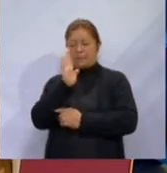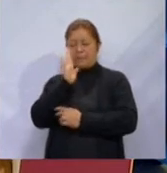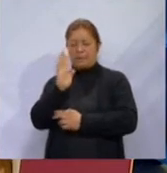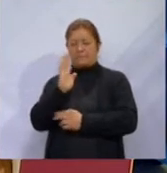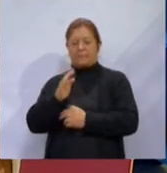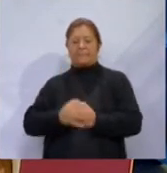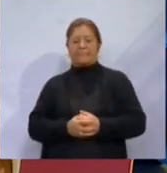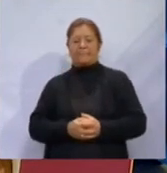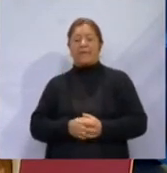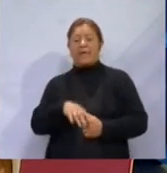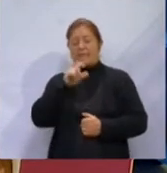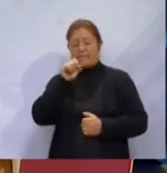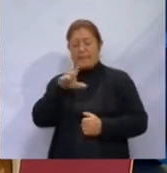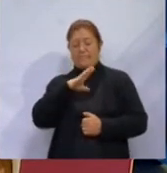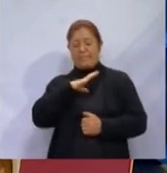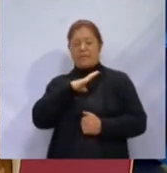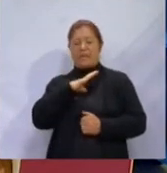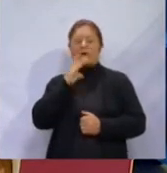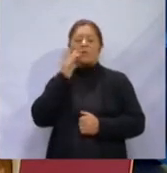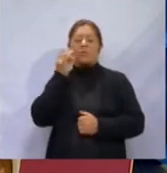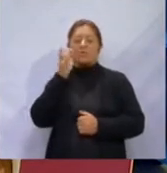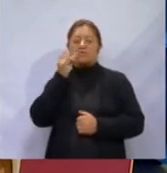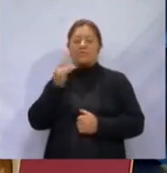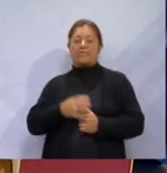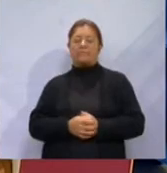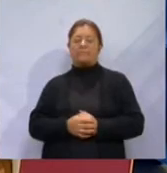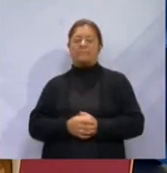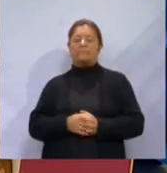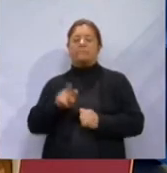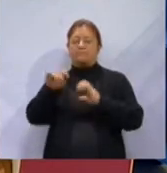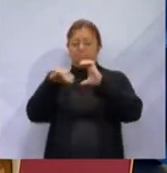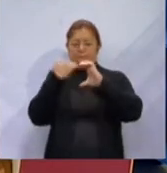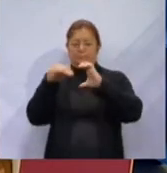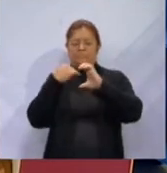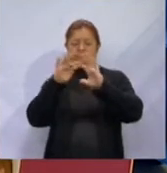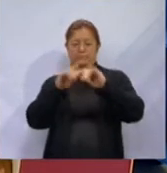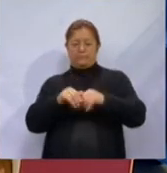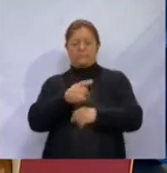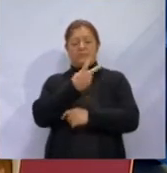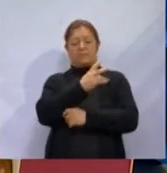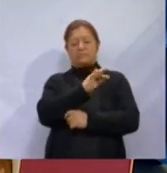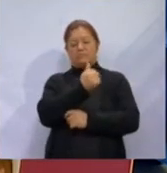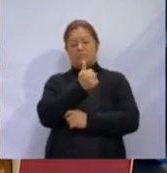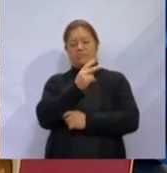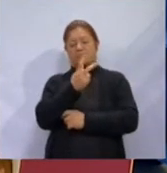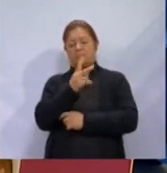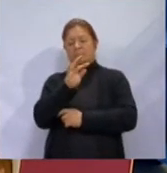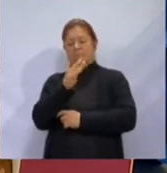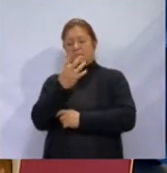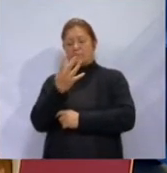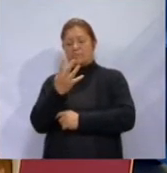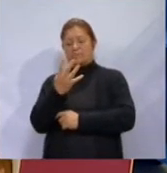246-46-60059. Además, compartimos los números de WhatsApp para que nos envíen sus comentarios.